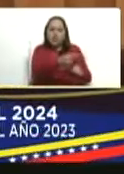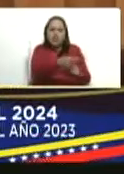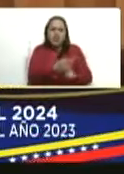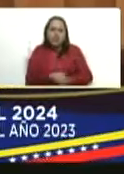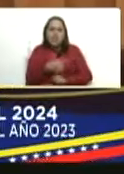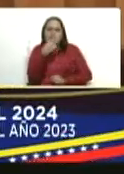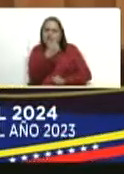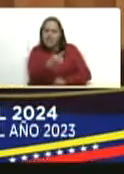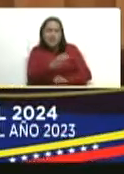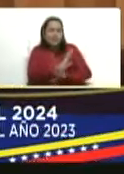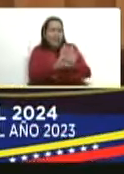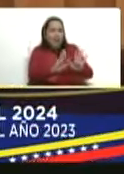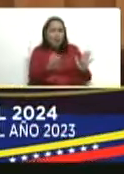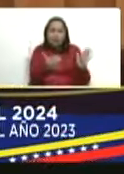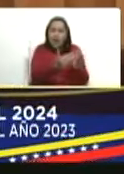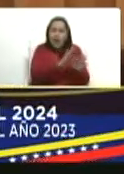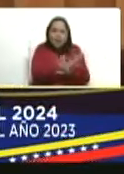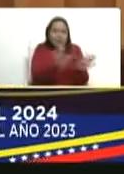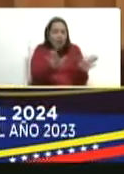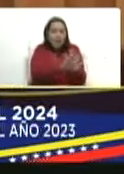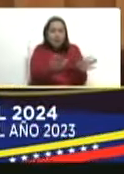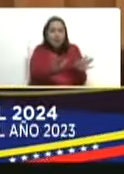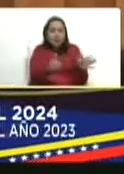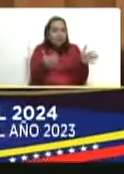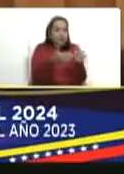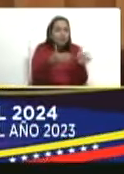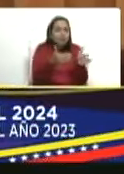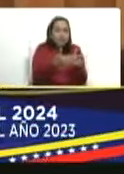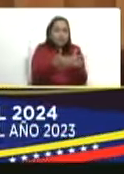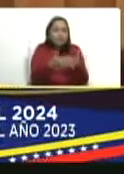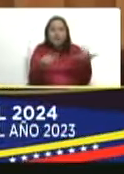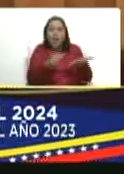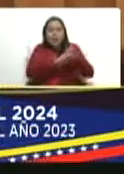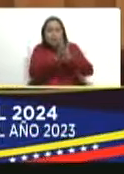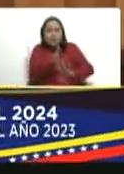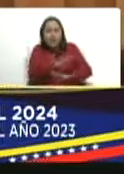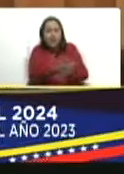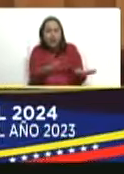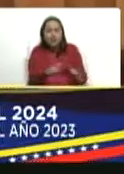decirles, paren, paren, paren, basta,